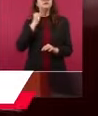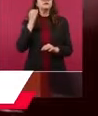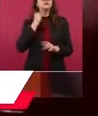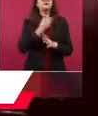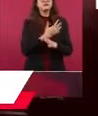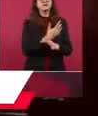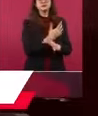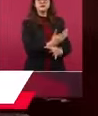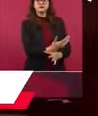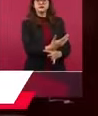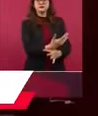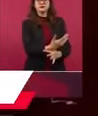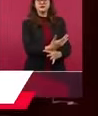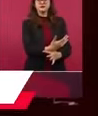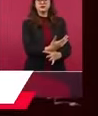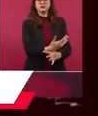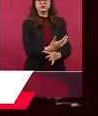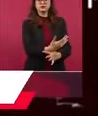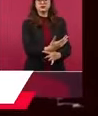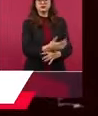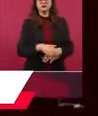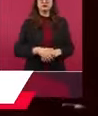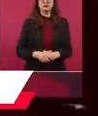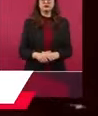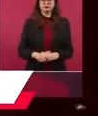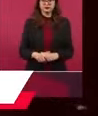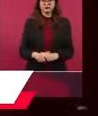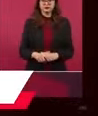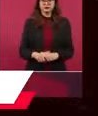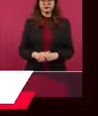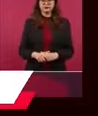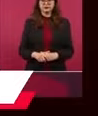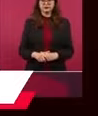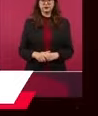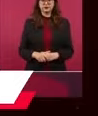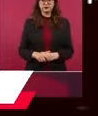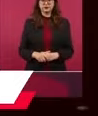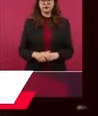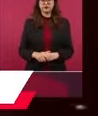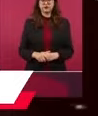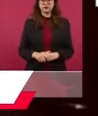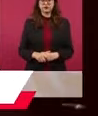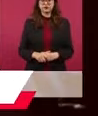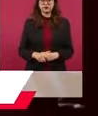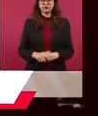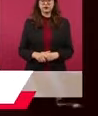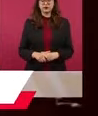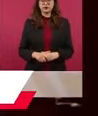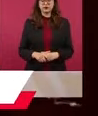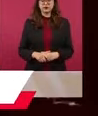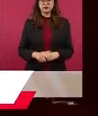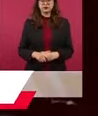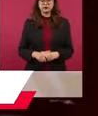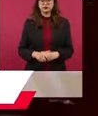recibidos. Especificó que la nacionalidad no se puede perder por decreto y que ojalá las cosas se resuelvan